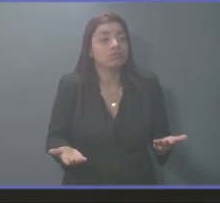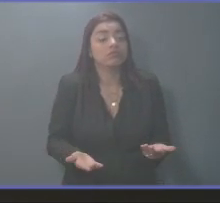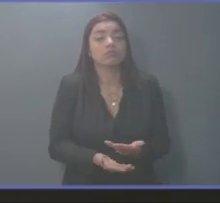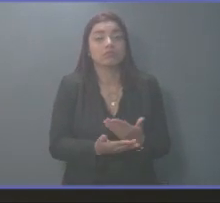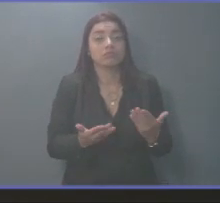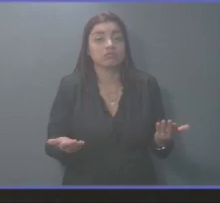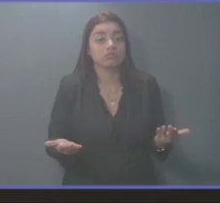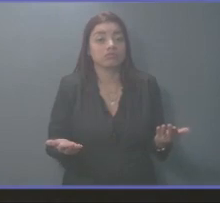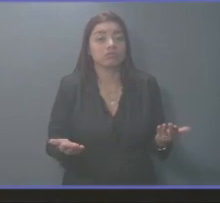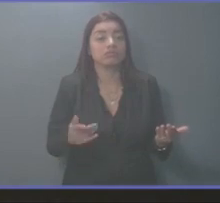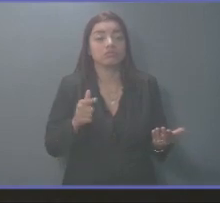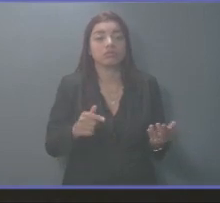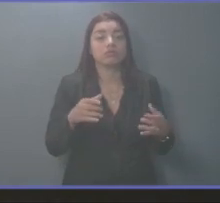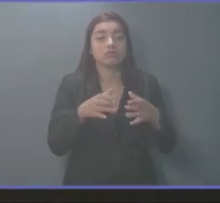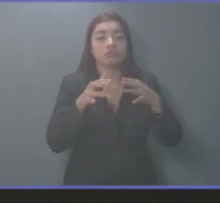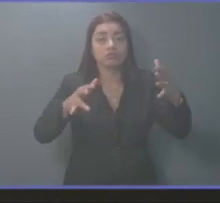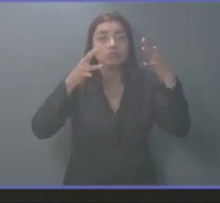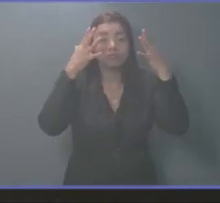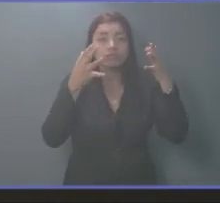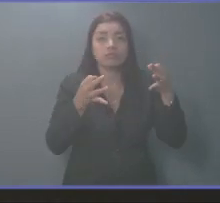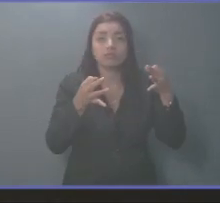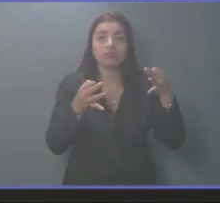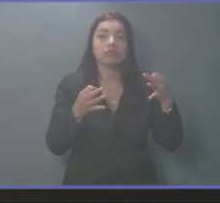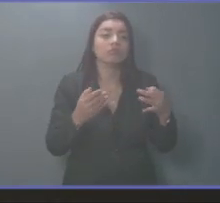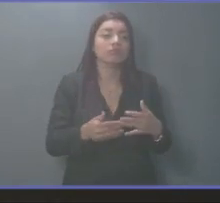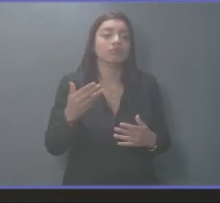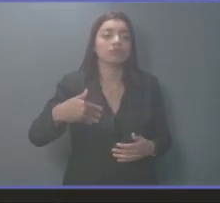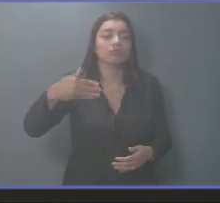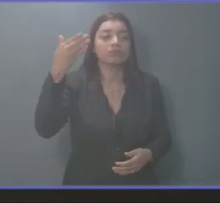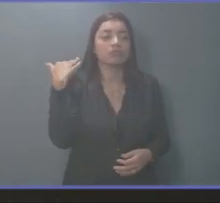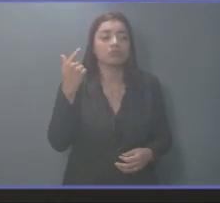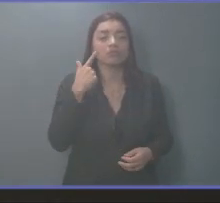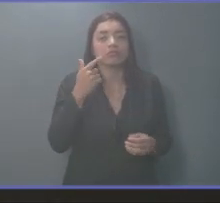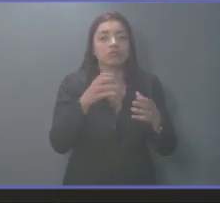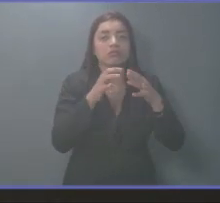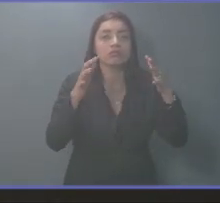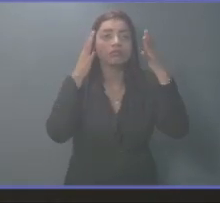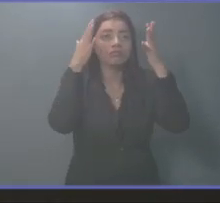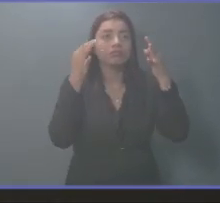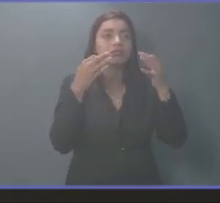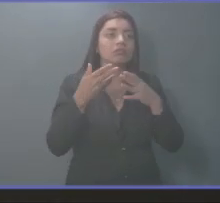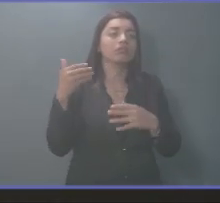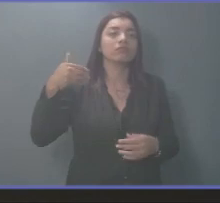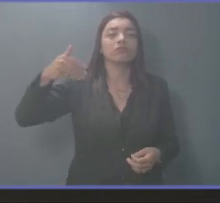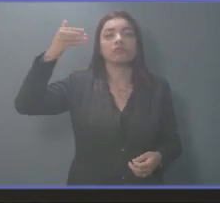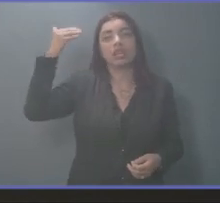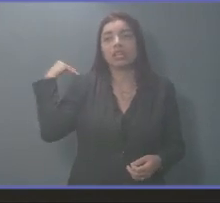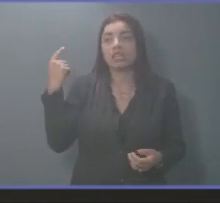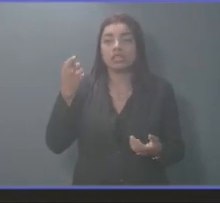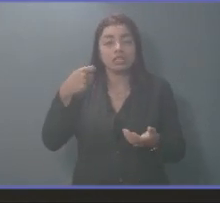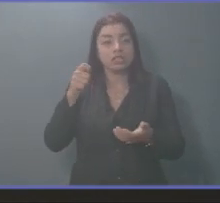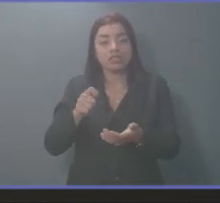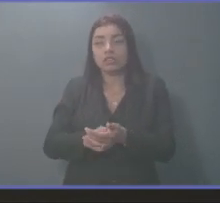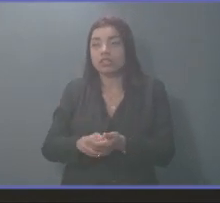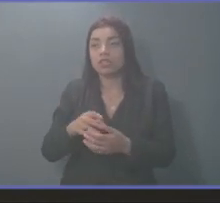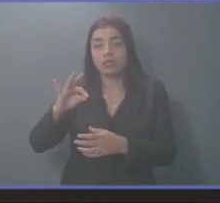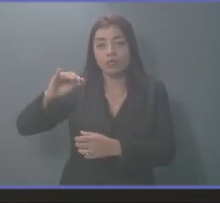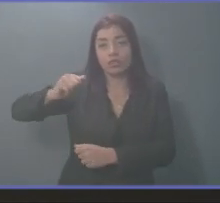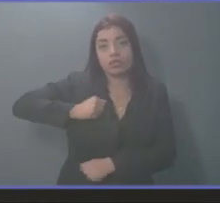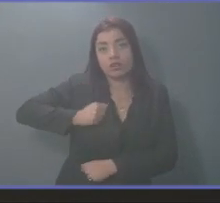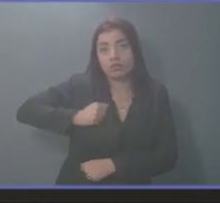en el dictamen, antes esto estaba adscrito a la Fuerza